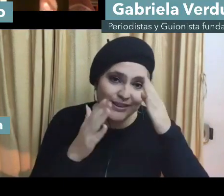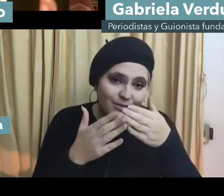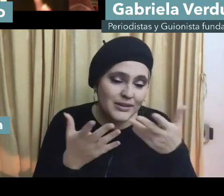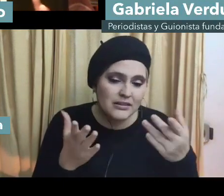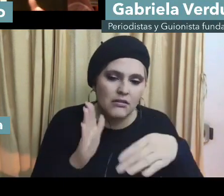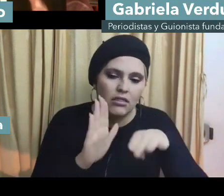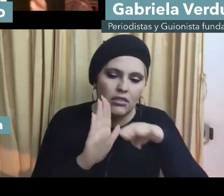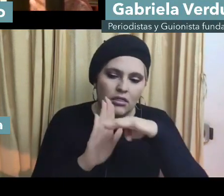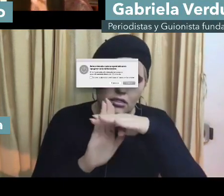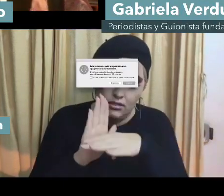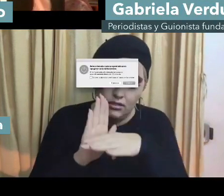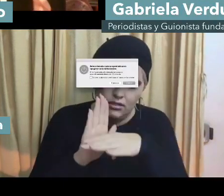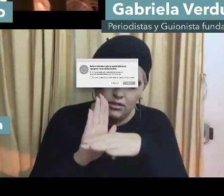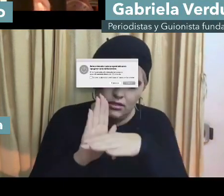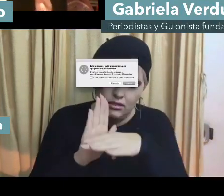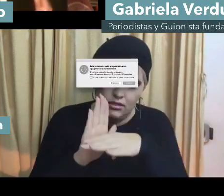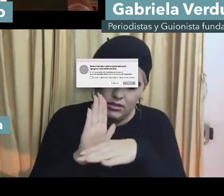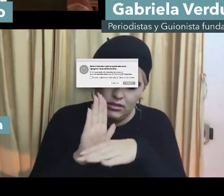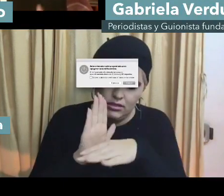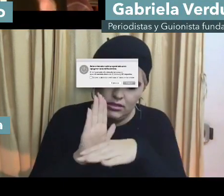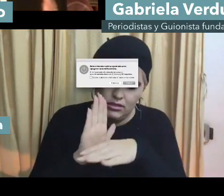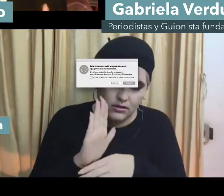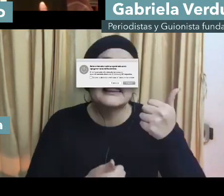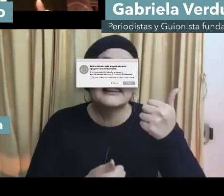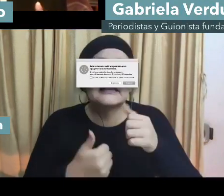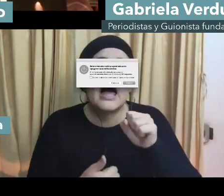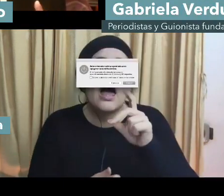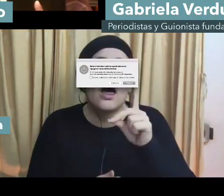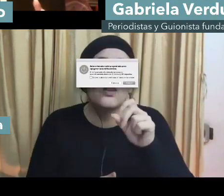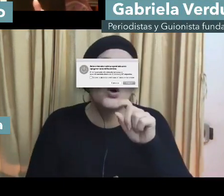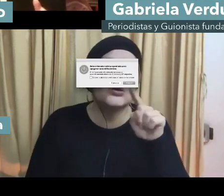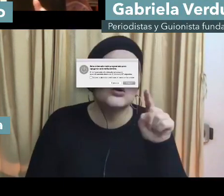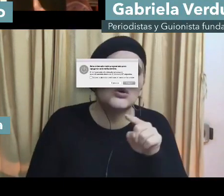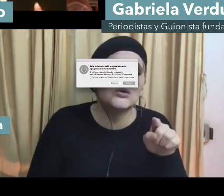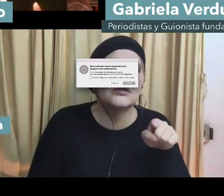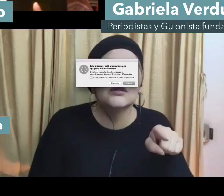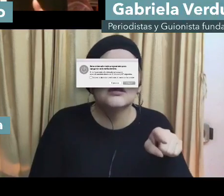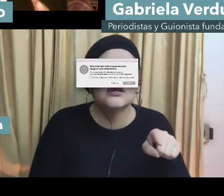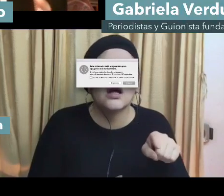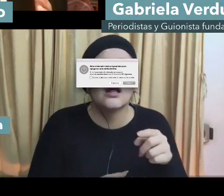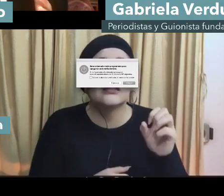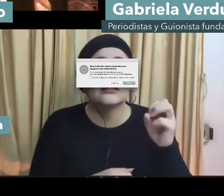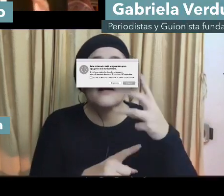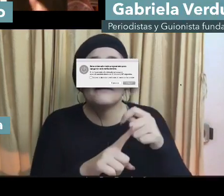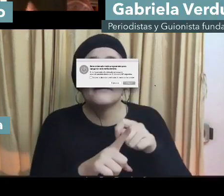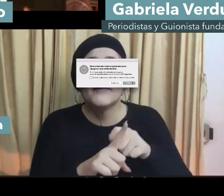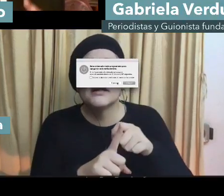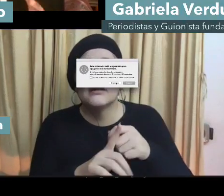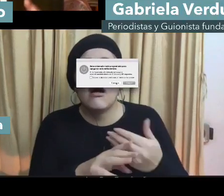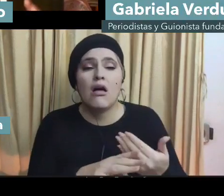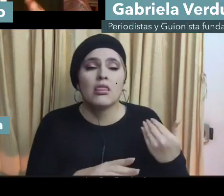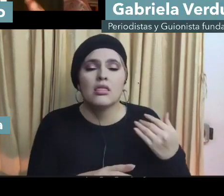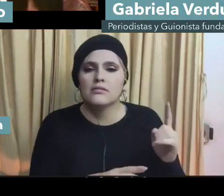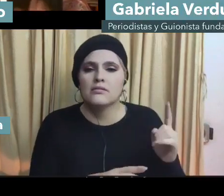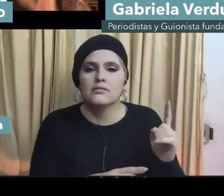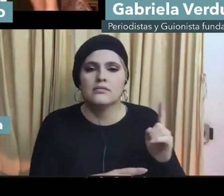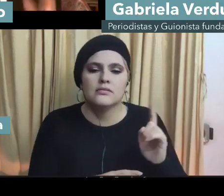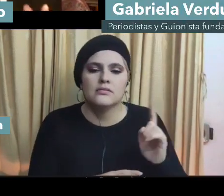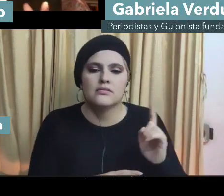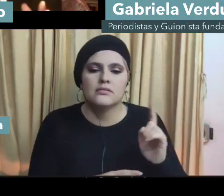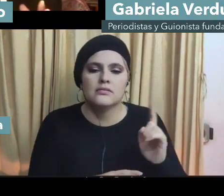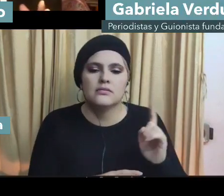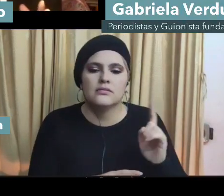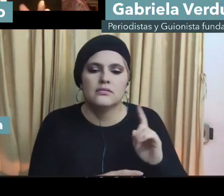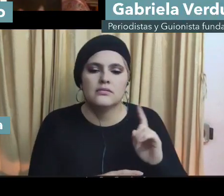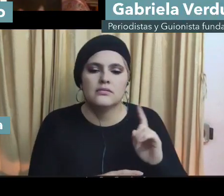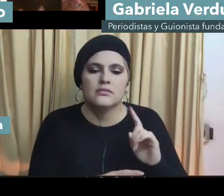El test de ADOS antes de los 30 meses tampoco da diagnóstico, ¿ya? El test de ADOS habla de